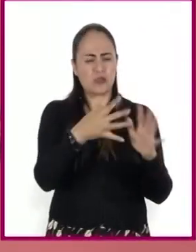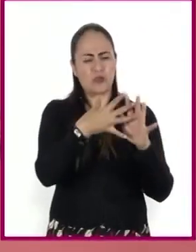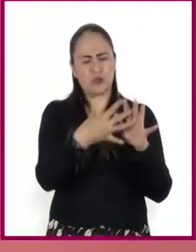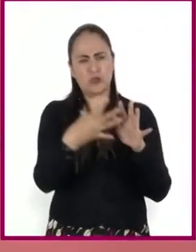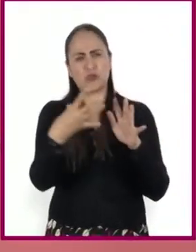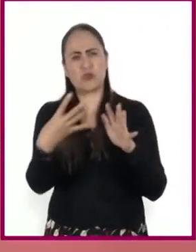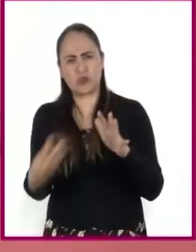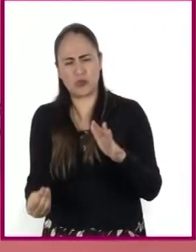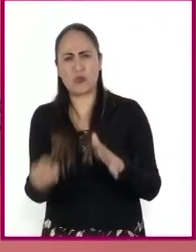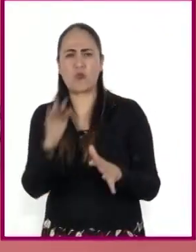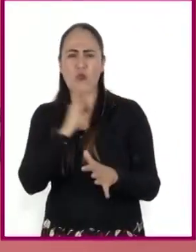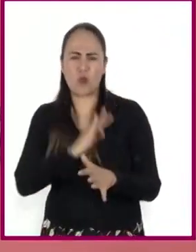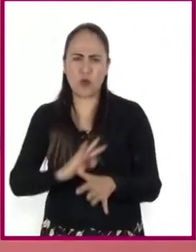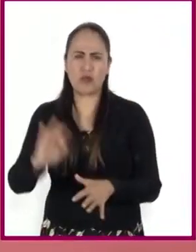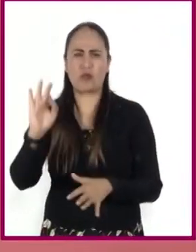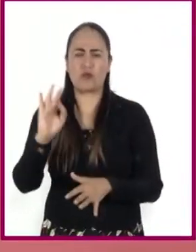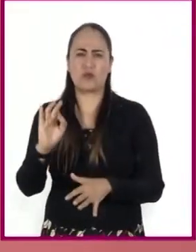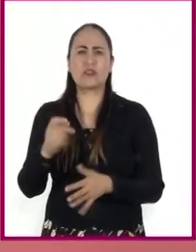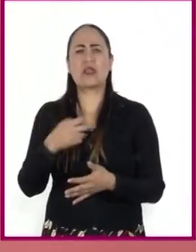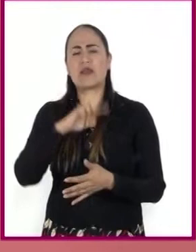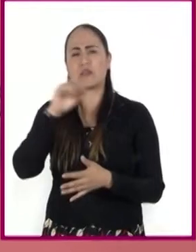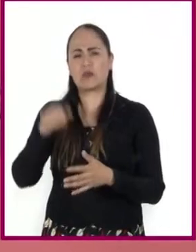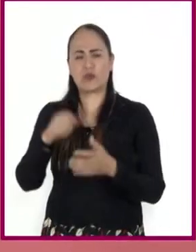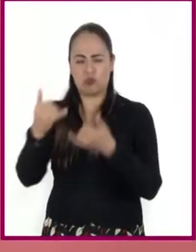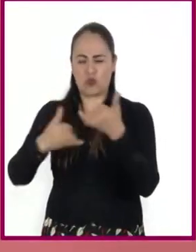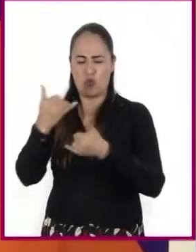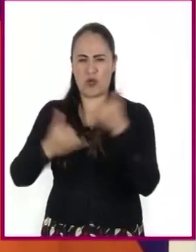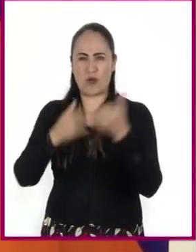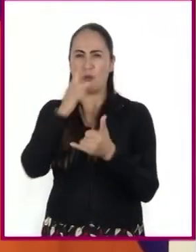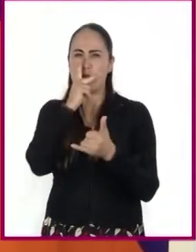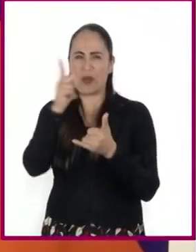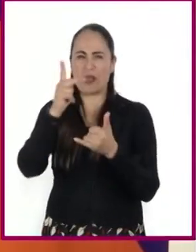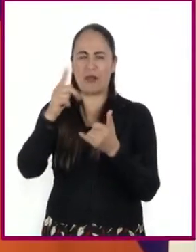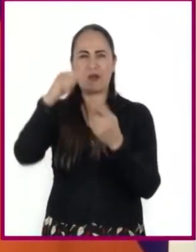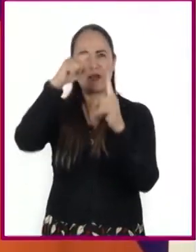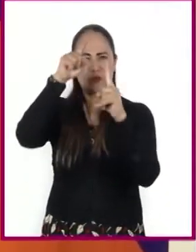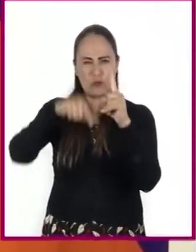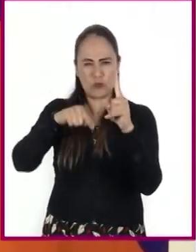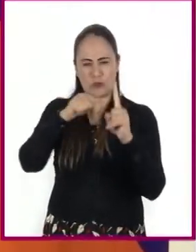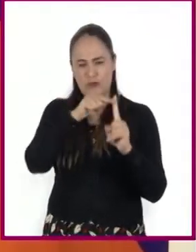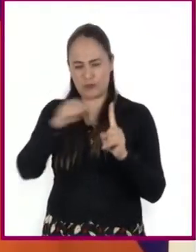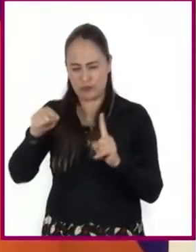las definiciones que formarán parte de nuestro crucigrama. Maestra,